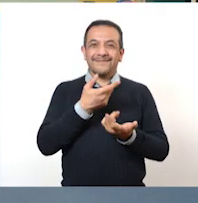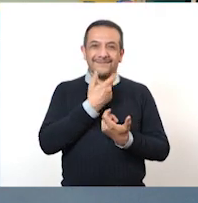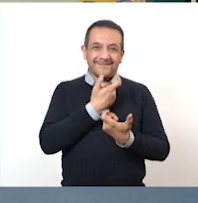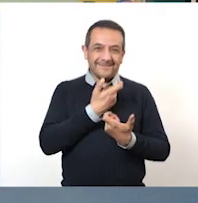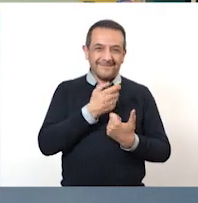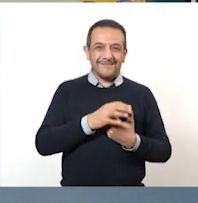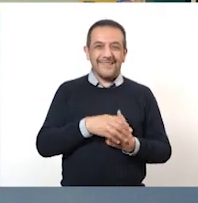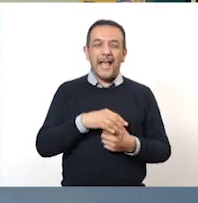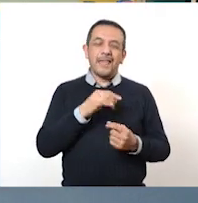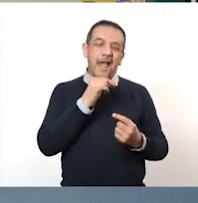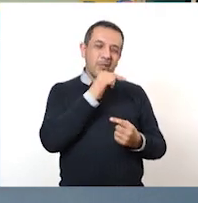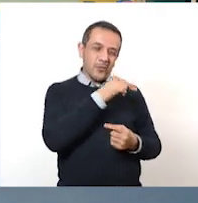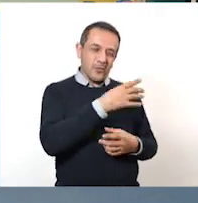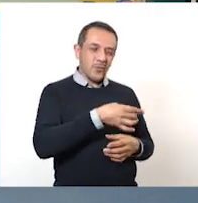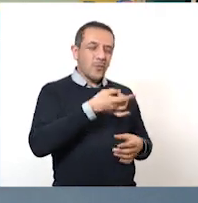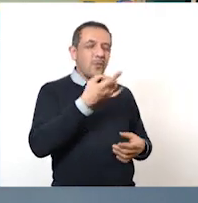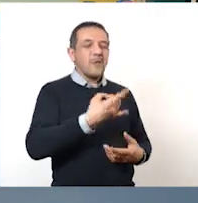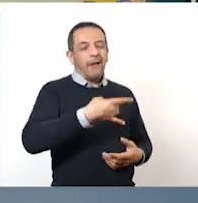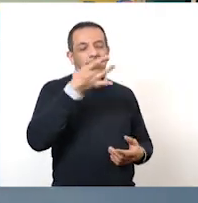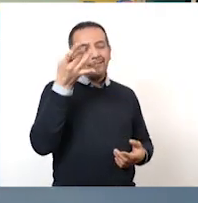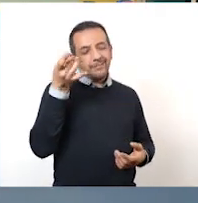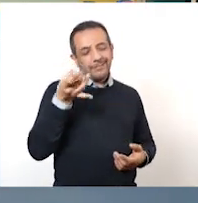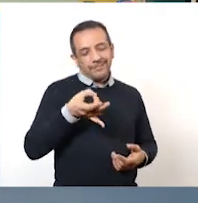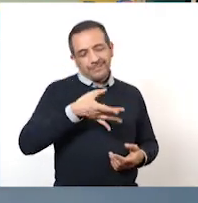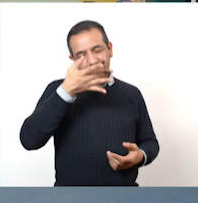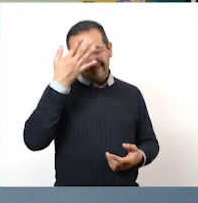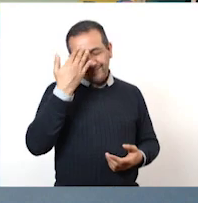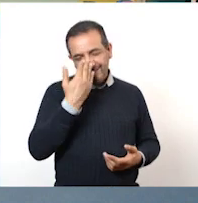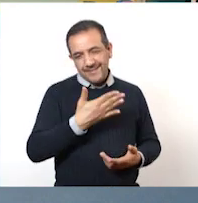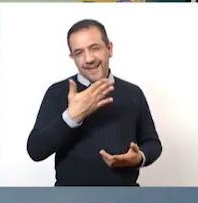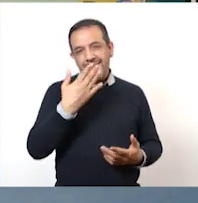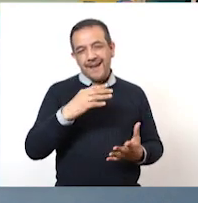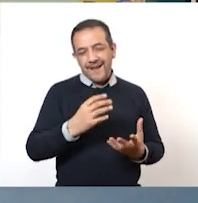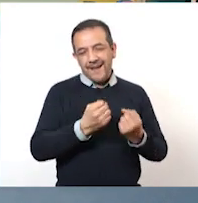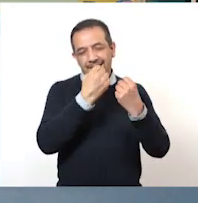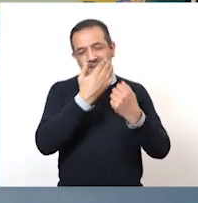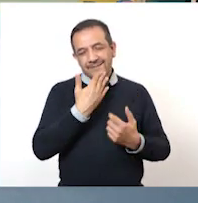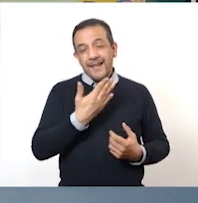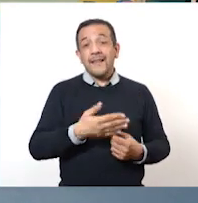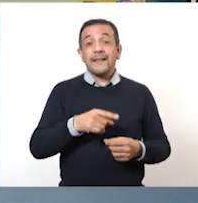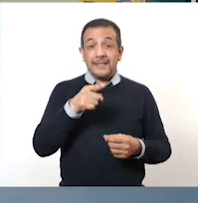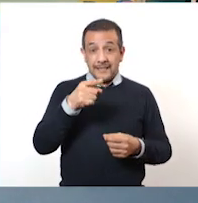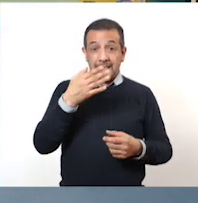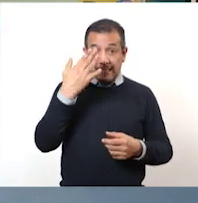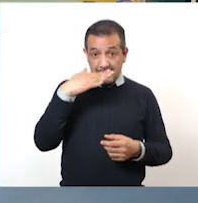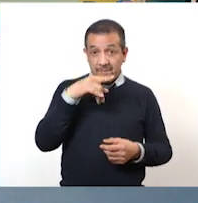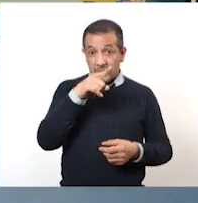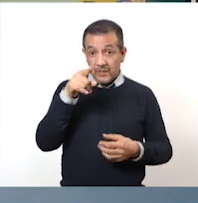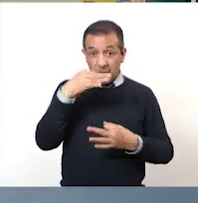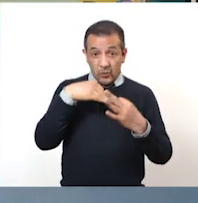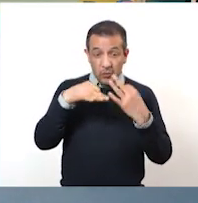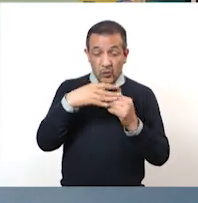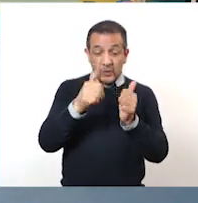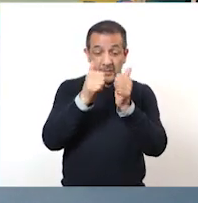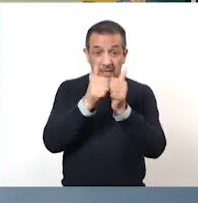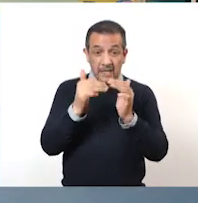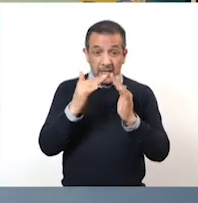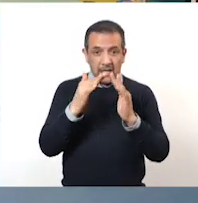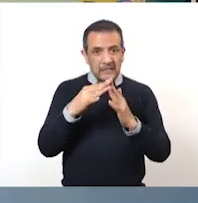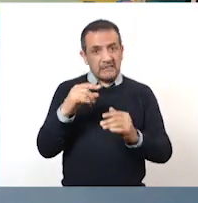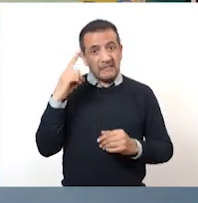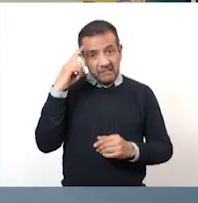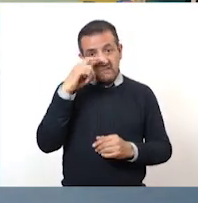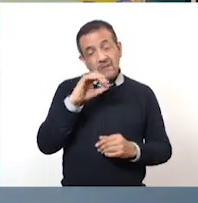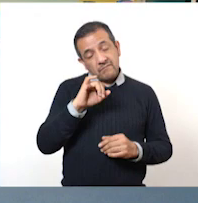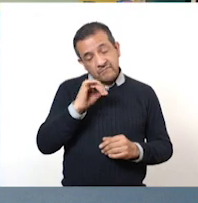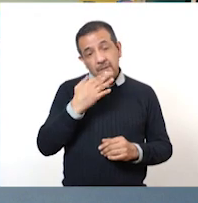Ay. Ya ganaste. Ya. Muy bien. Bueno, pues, sabemos que para nadie ha sido fácil permanecer en